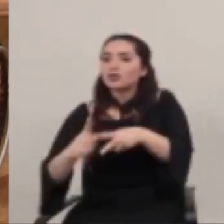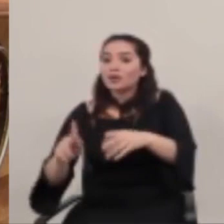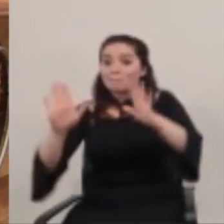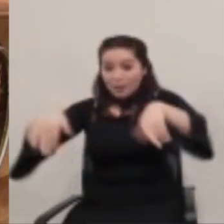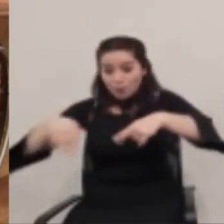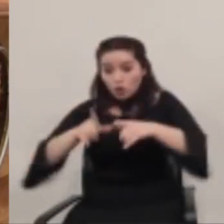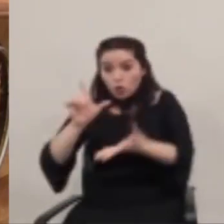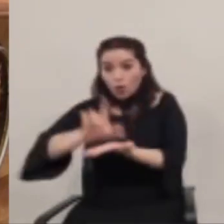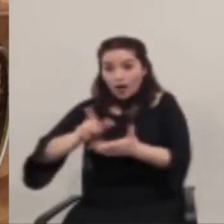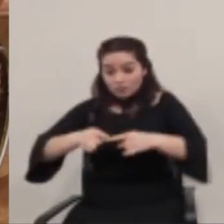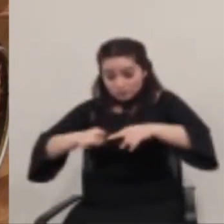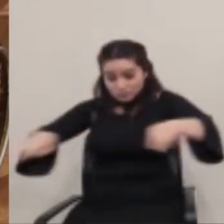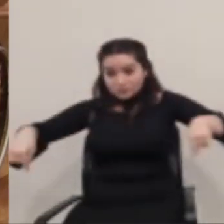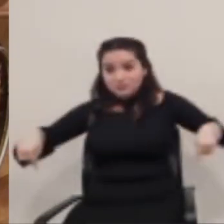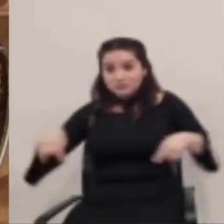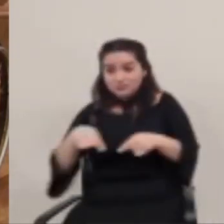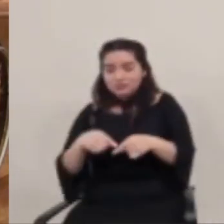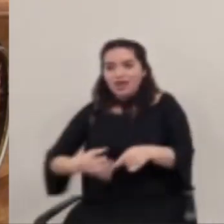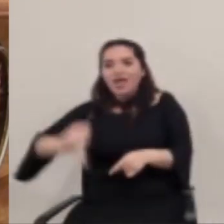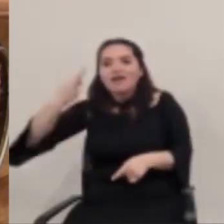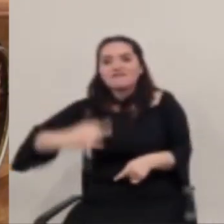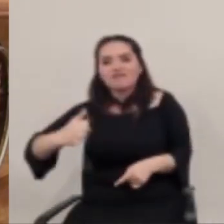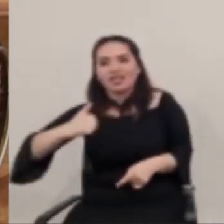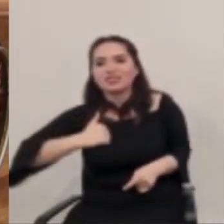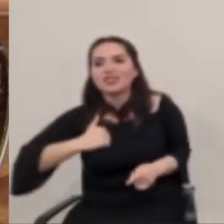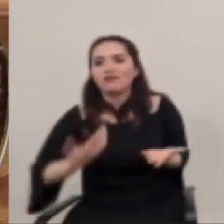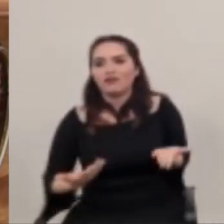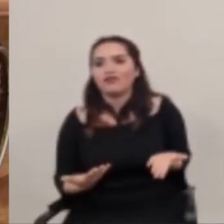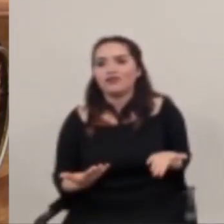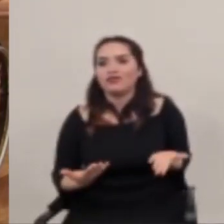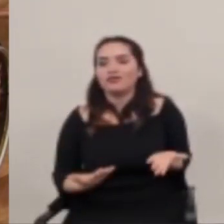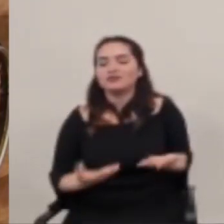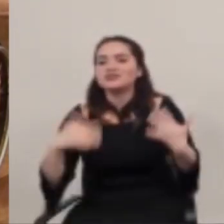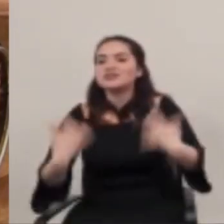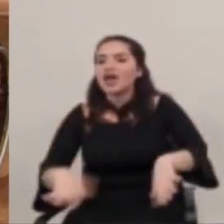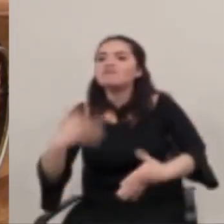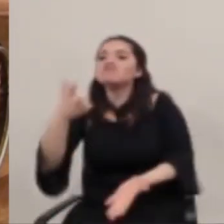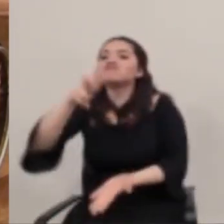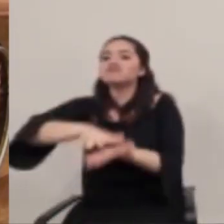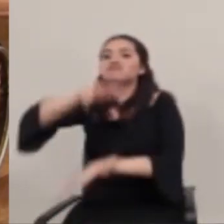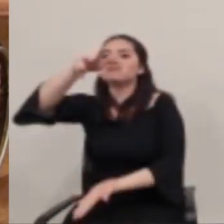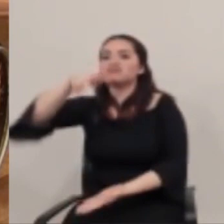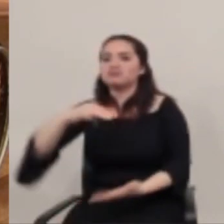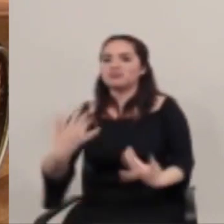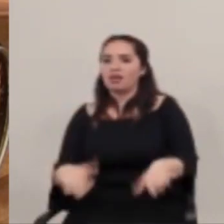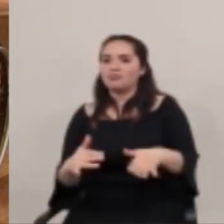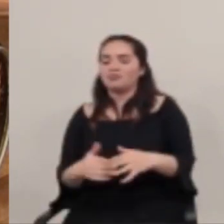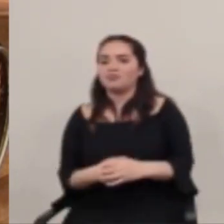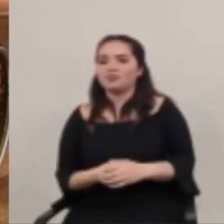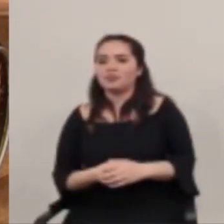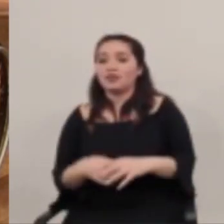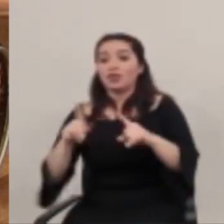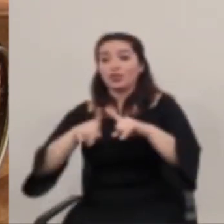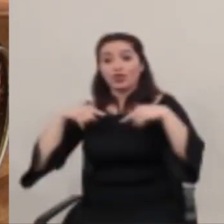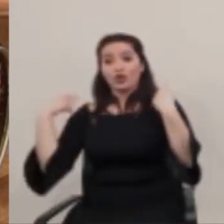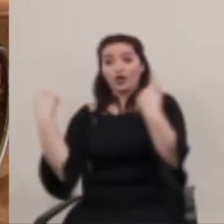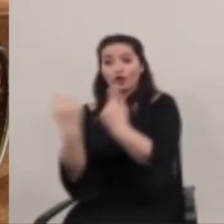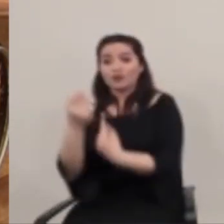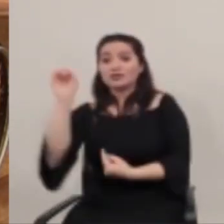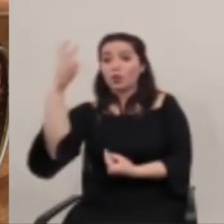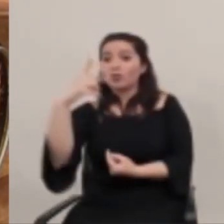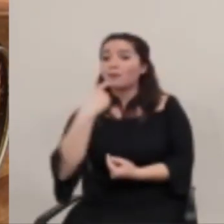espacio, para poder hacer efectivo lo que Chile ya ratificó. En torno a la segunda